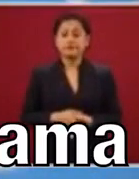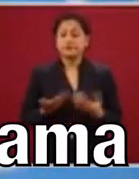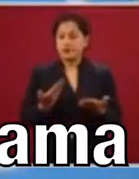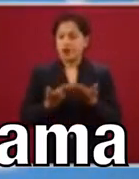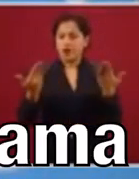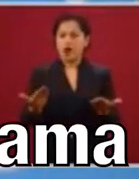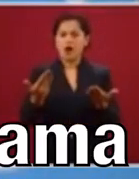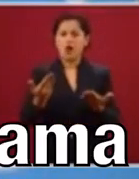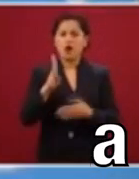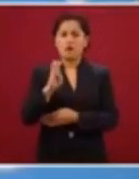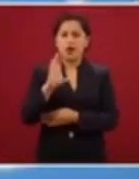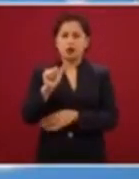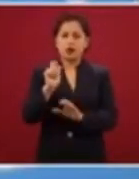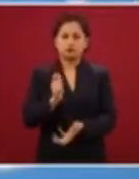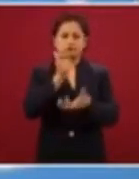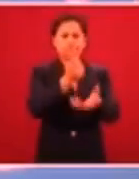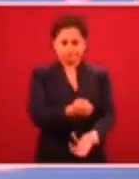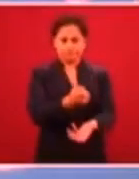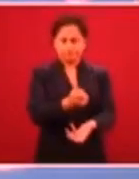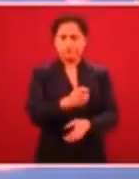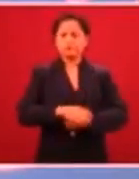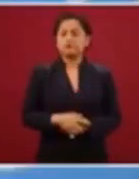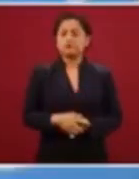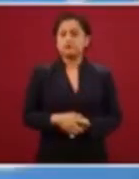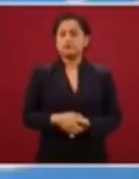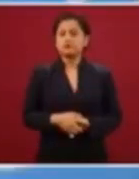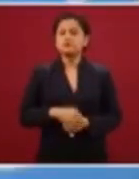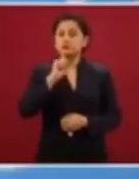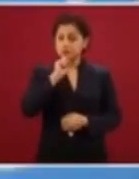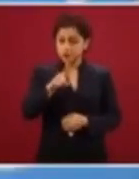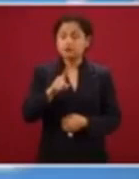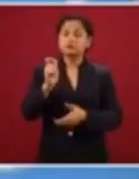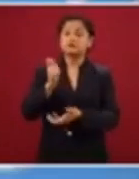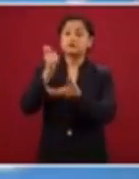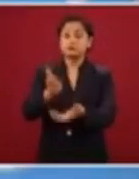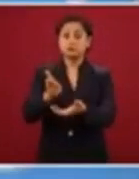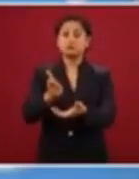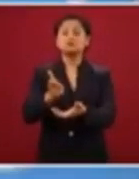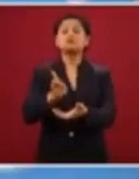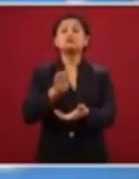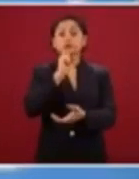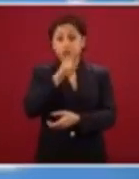becas, que pueden tener un apoyo para estudiar